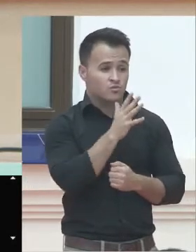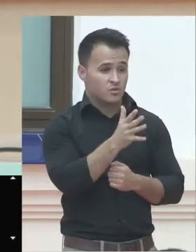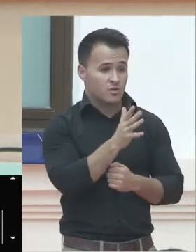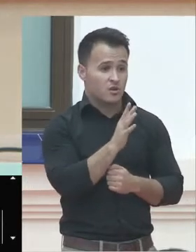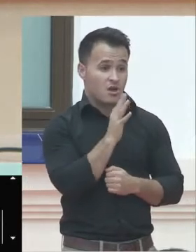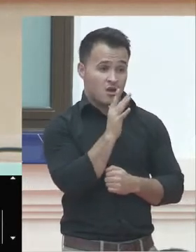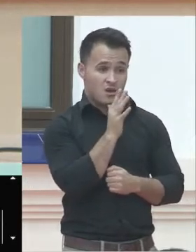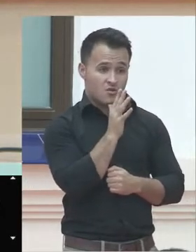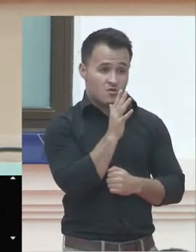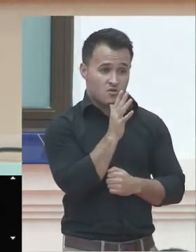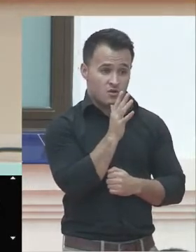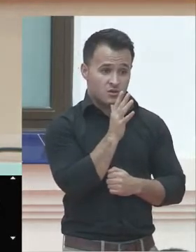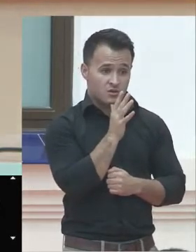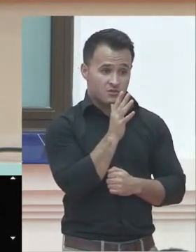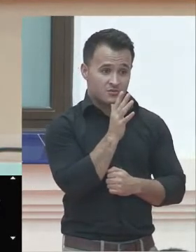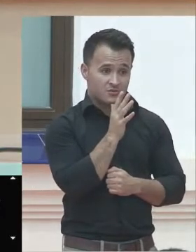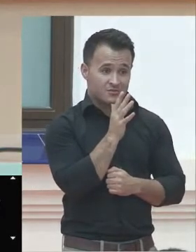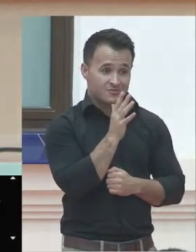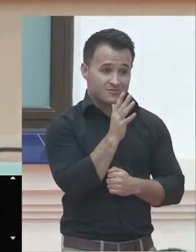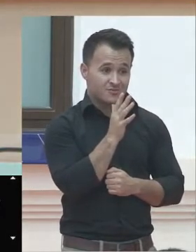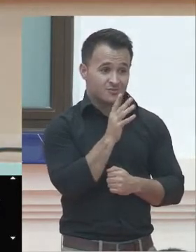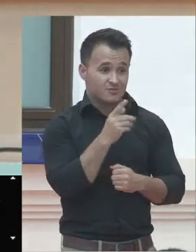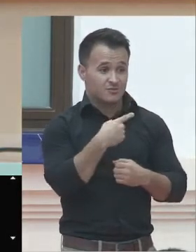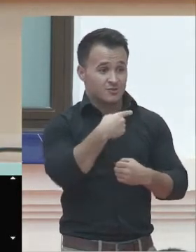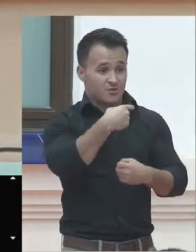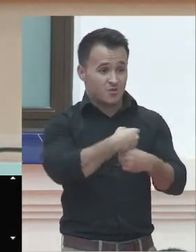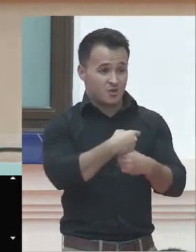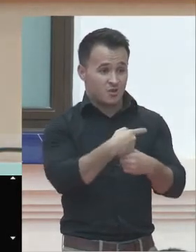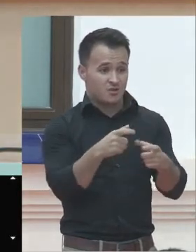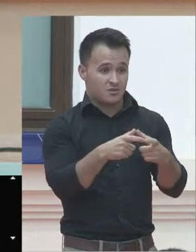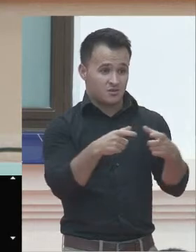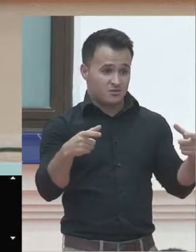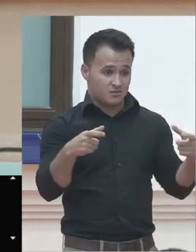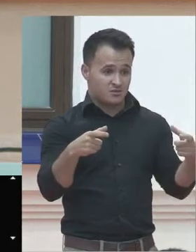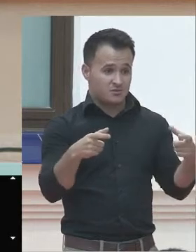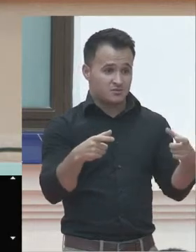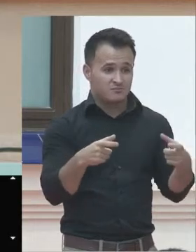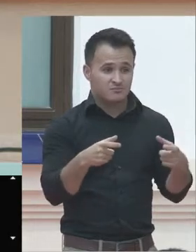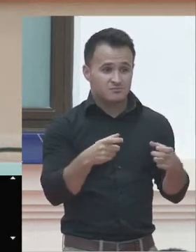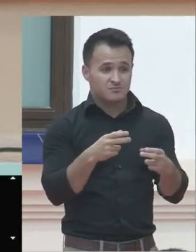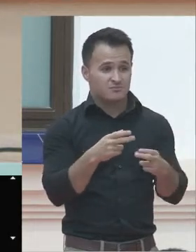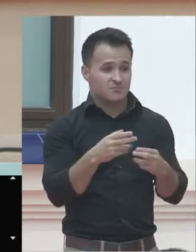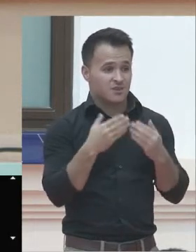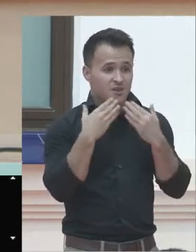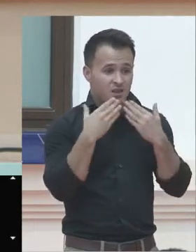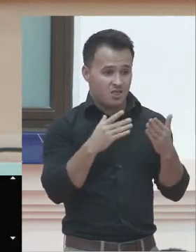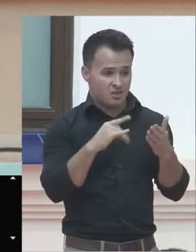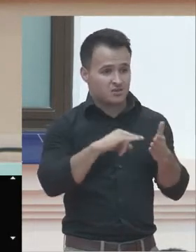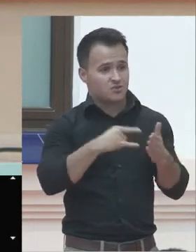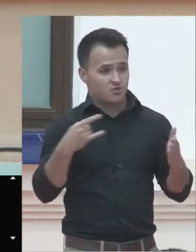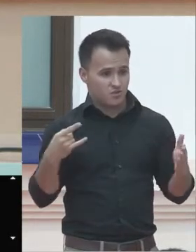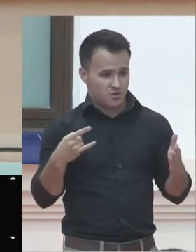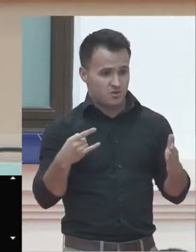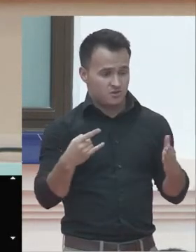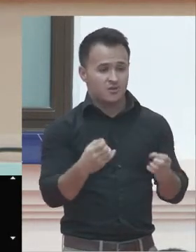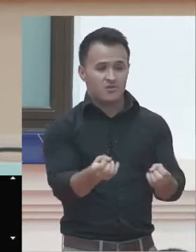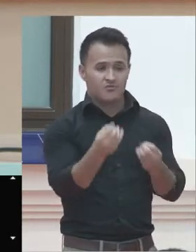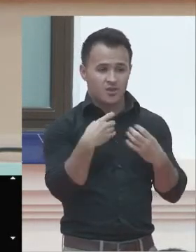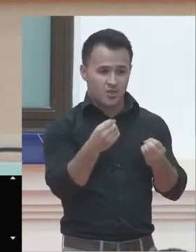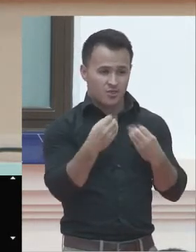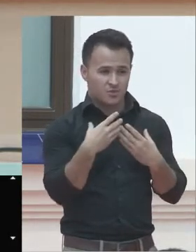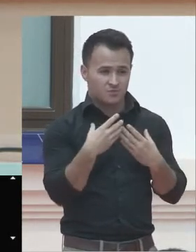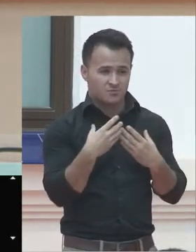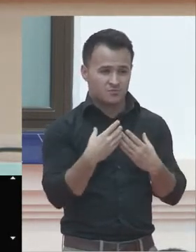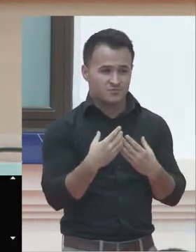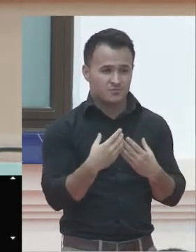ahora prácticamente nos están obligando a sacar ya casi el billete a través de medios telemáticos. Tenemos la información cada vez más, en